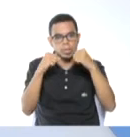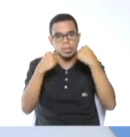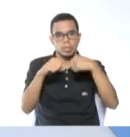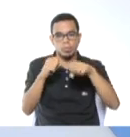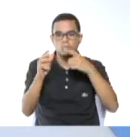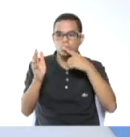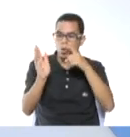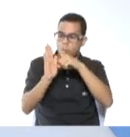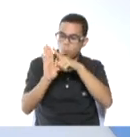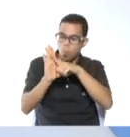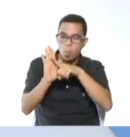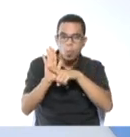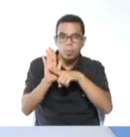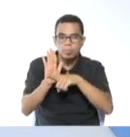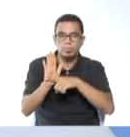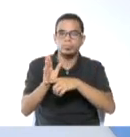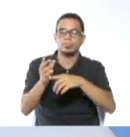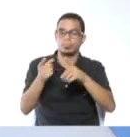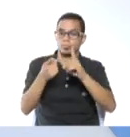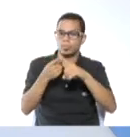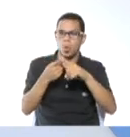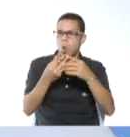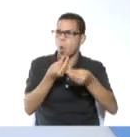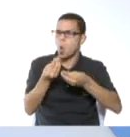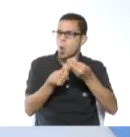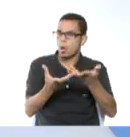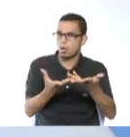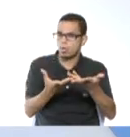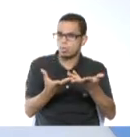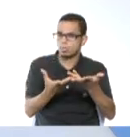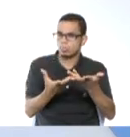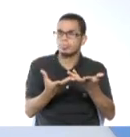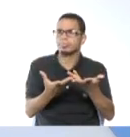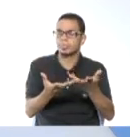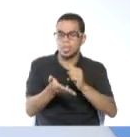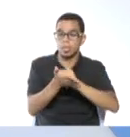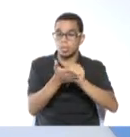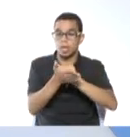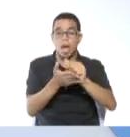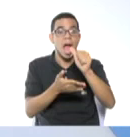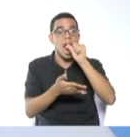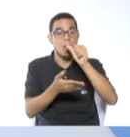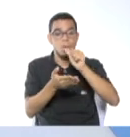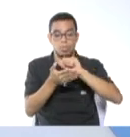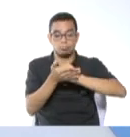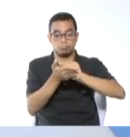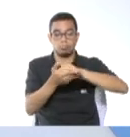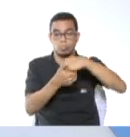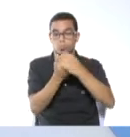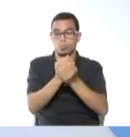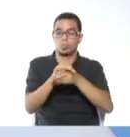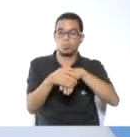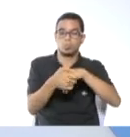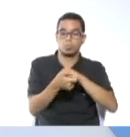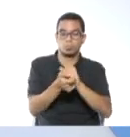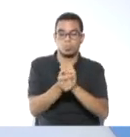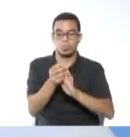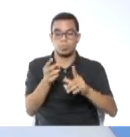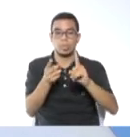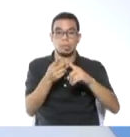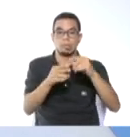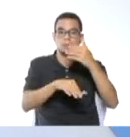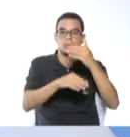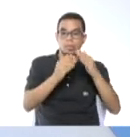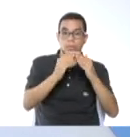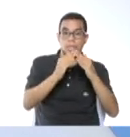cada una de las medidas de bioseguridad. ¿Cómo lo hacemos? Muy fácil, lavando frecuentemente nuestras manos con agua y jabón. Y si salimos